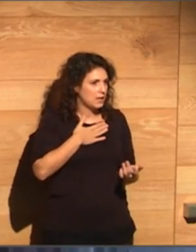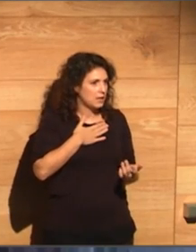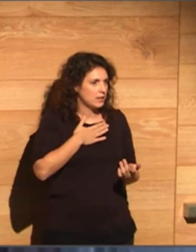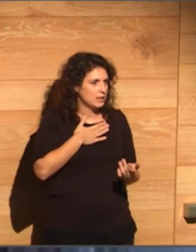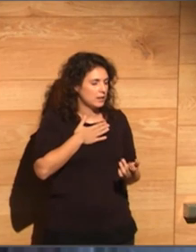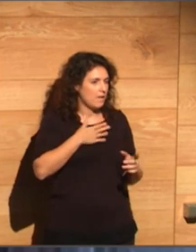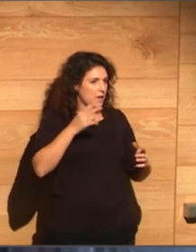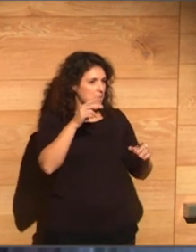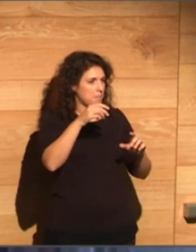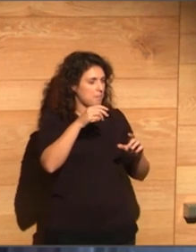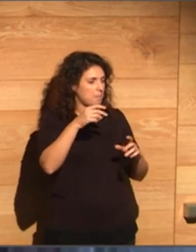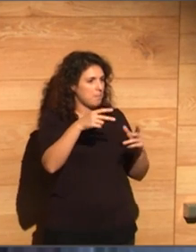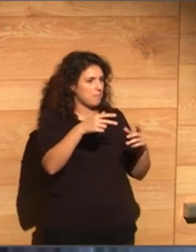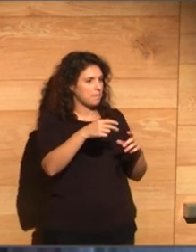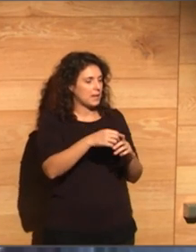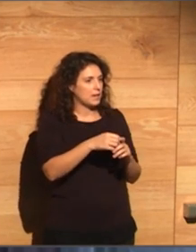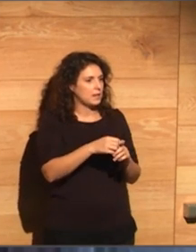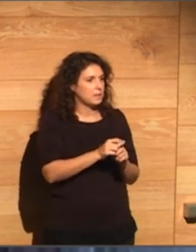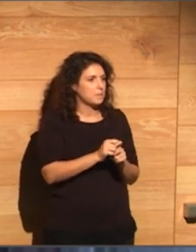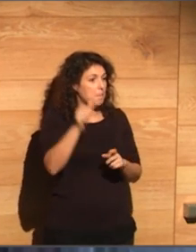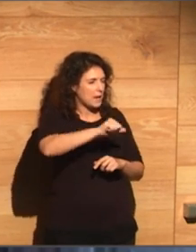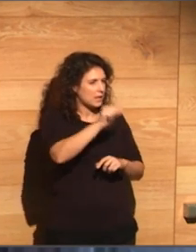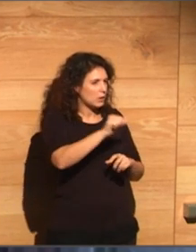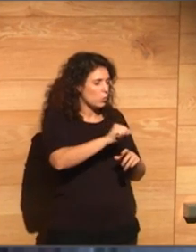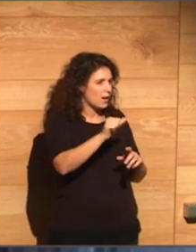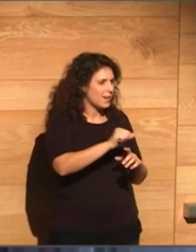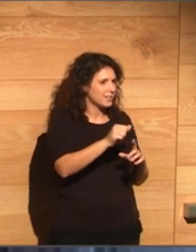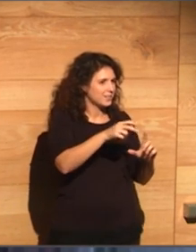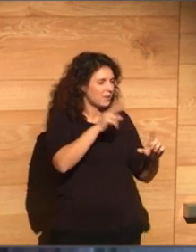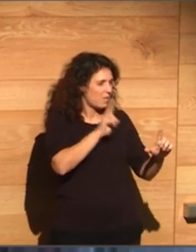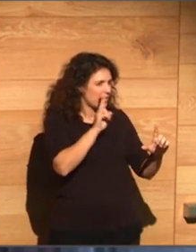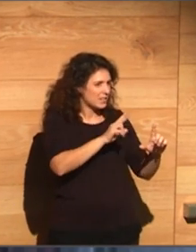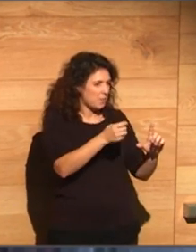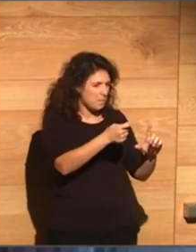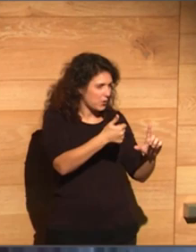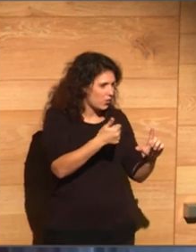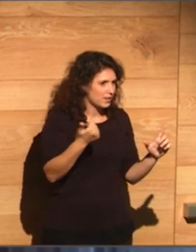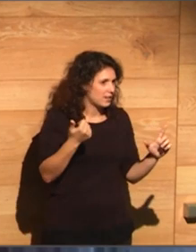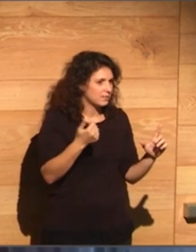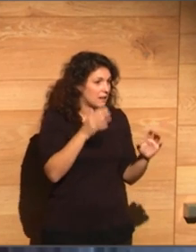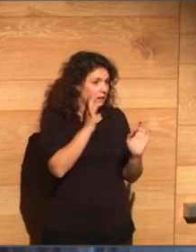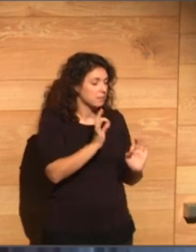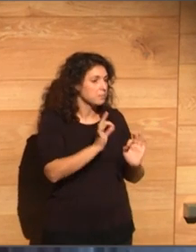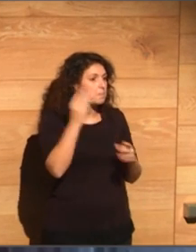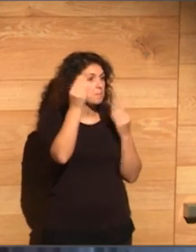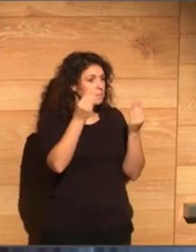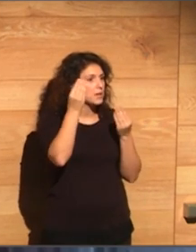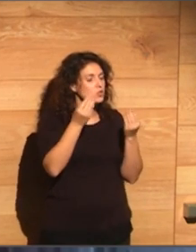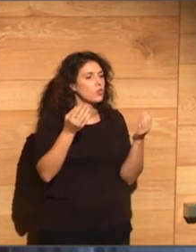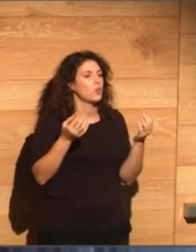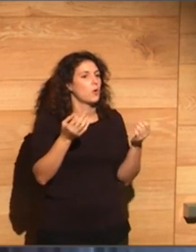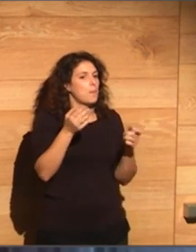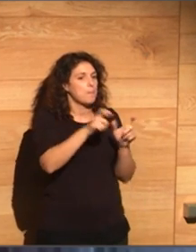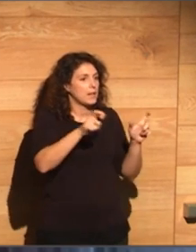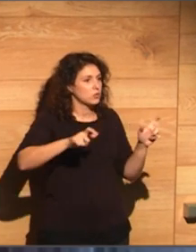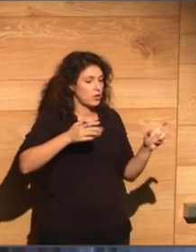en mis visionados con el cine de Berlanga. De todas estas películas había visto muy pocas y creo que es algo que le pasa a